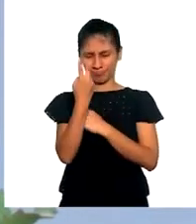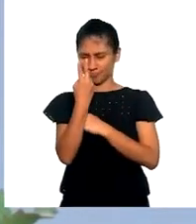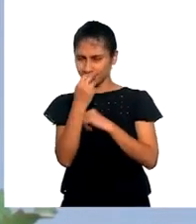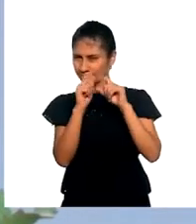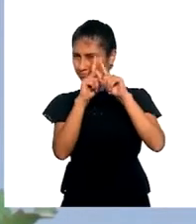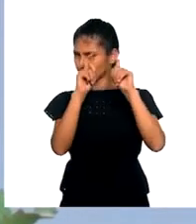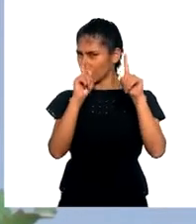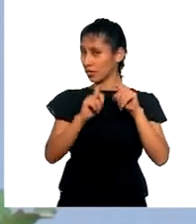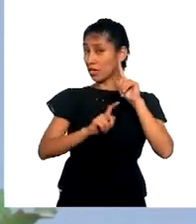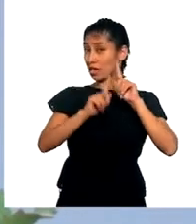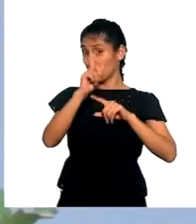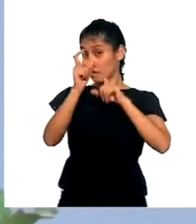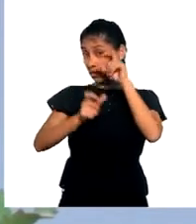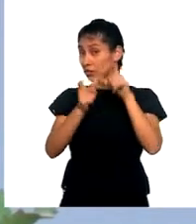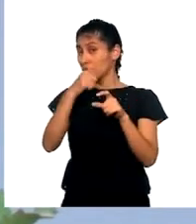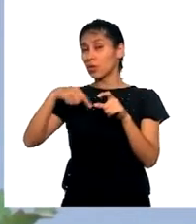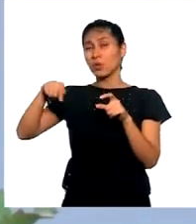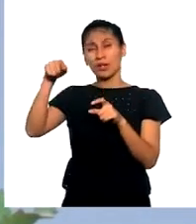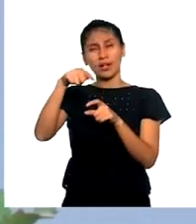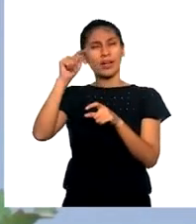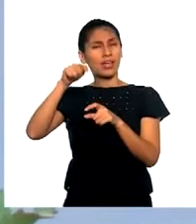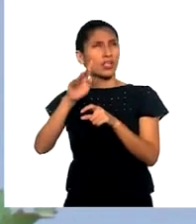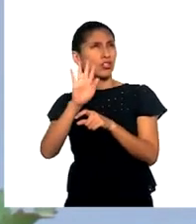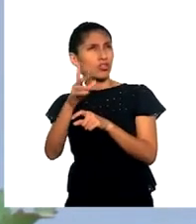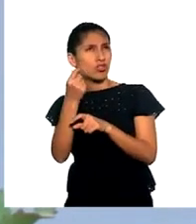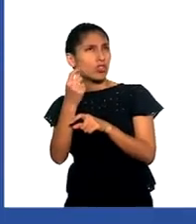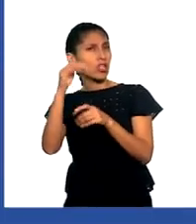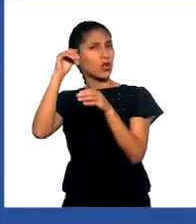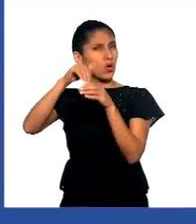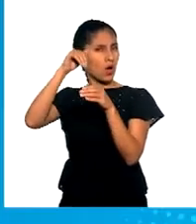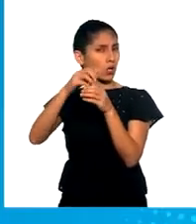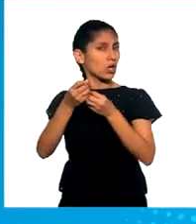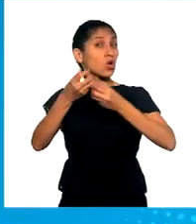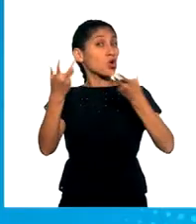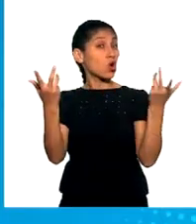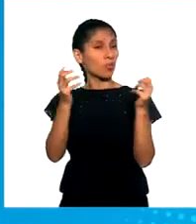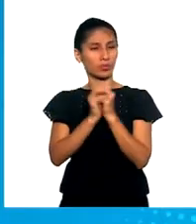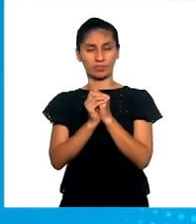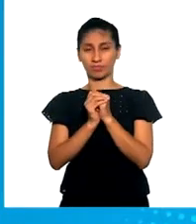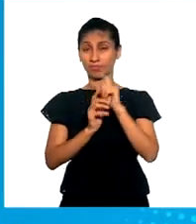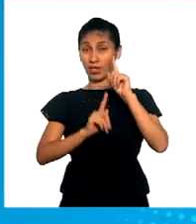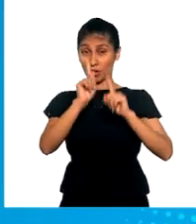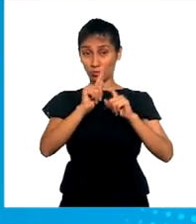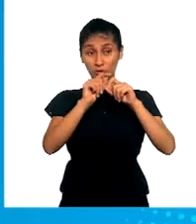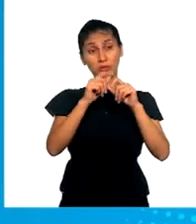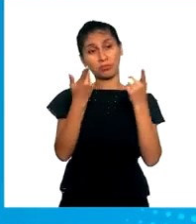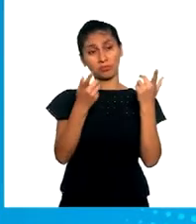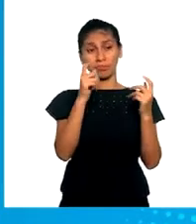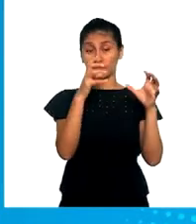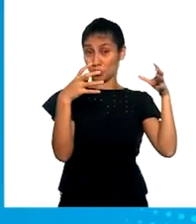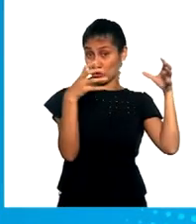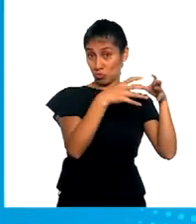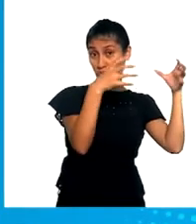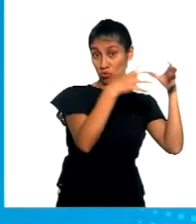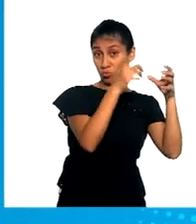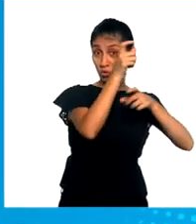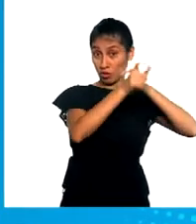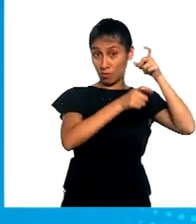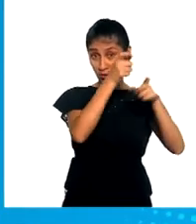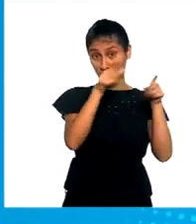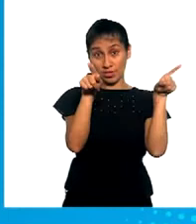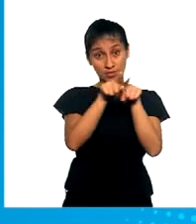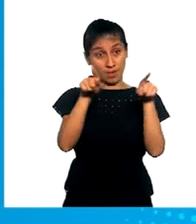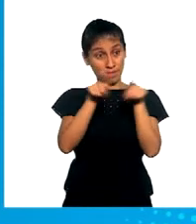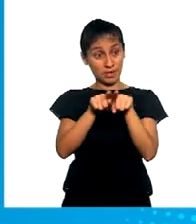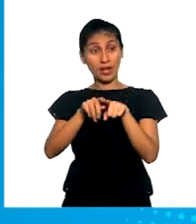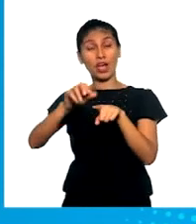formas en las que personas en nuestro país ahorran hay cooperativas cajas rurales también existen